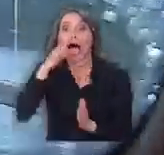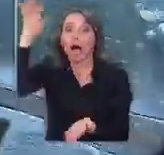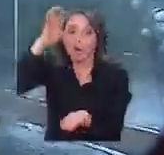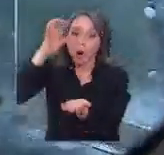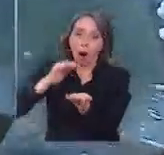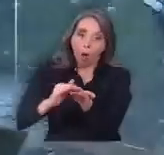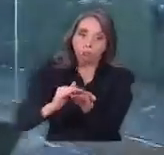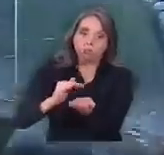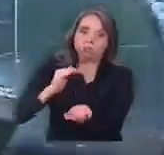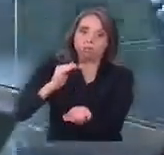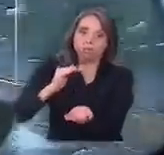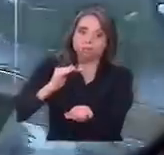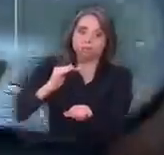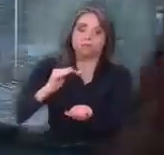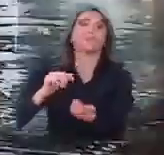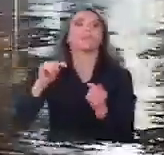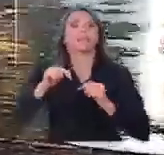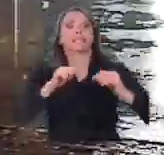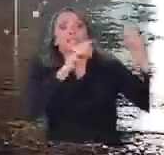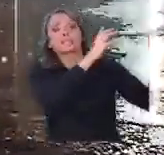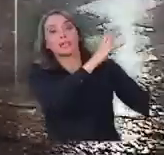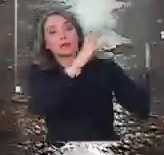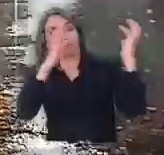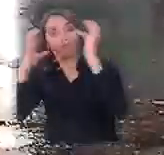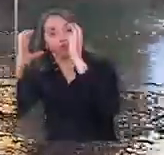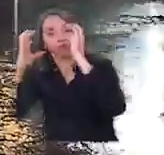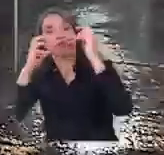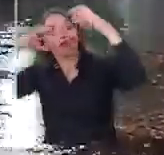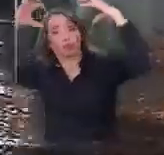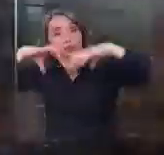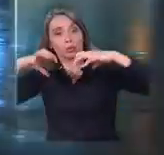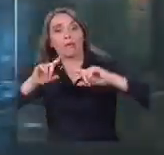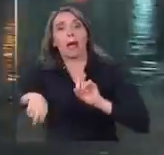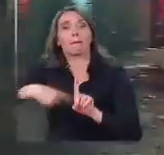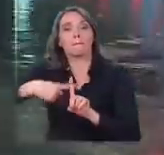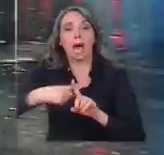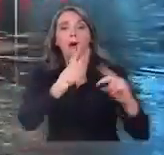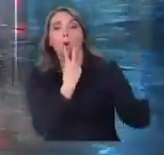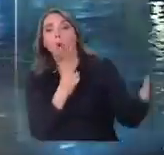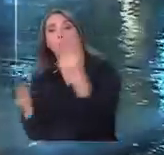caída, porque este temporal vendrá acompañado de ráfagas de viento que